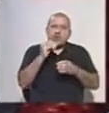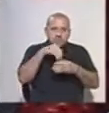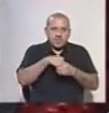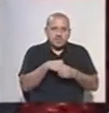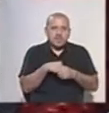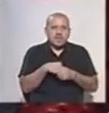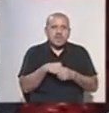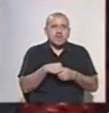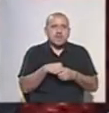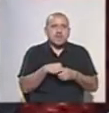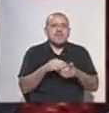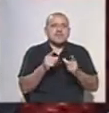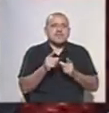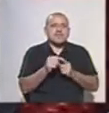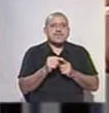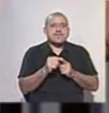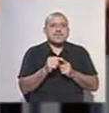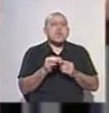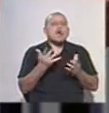ejemplo.